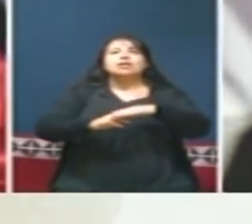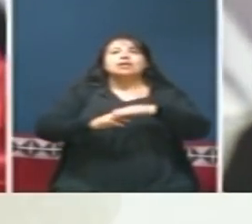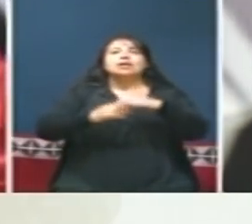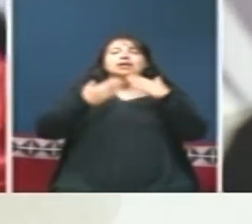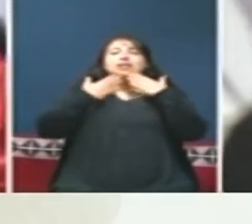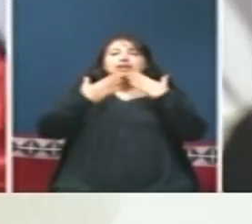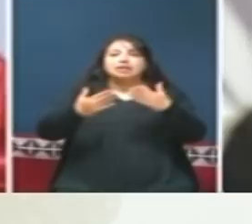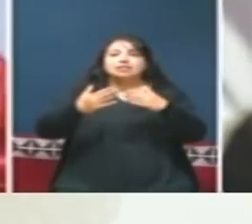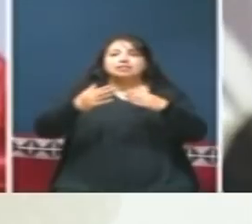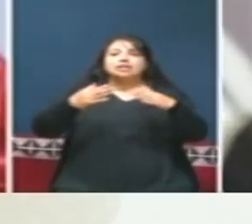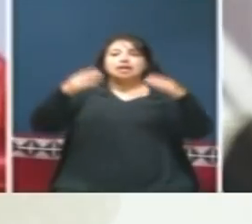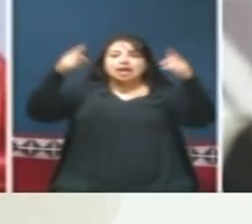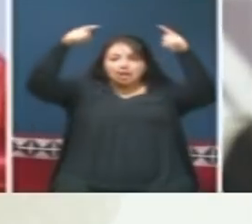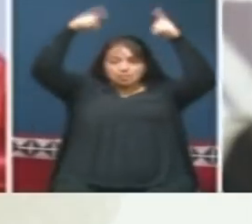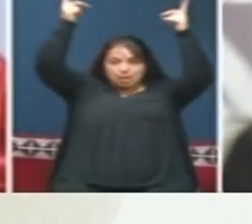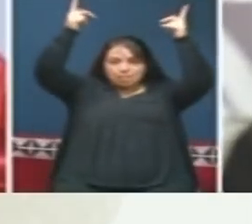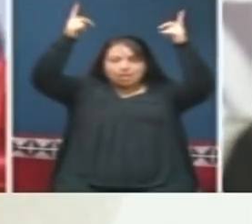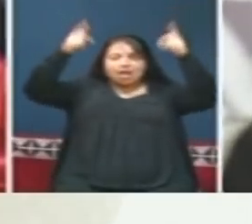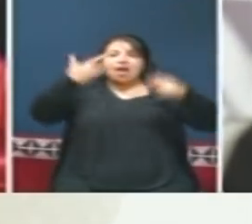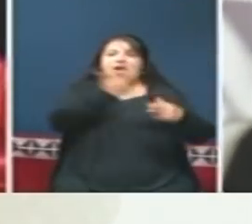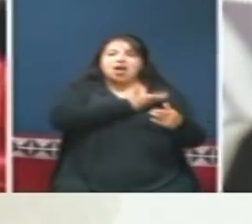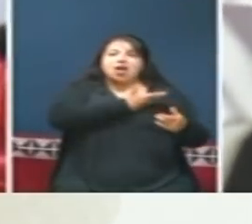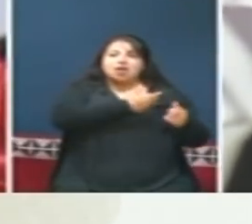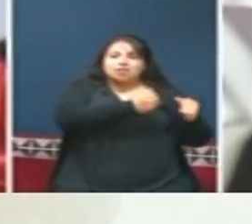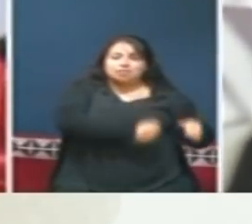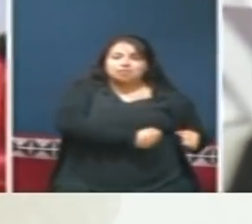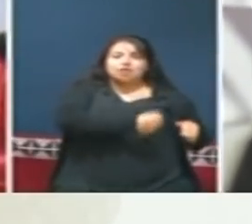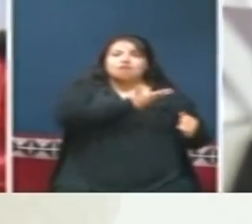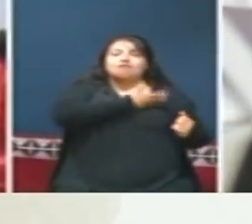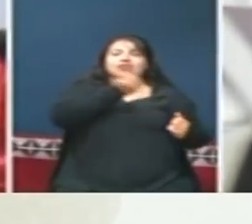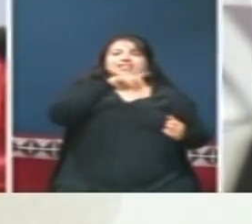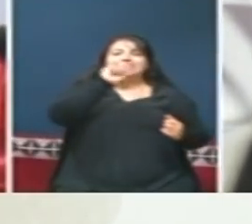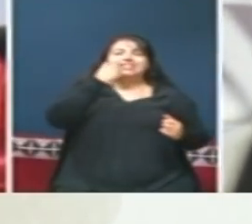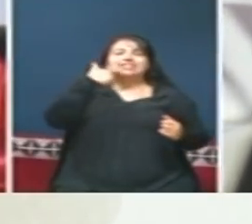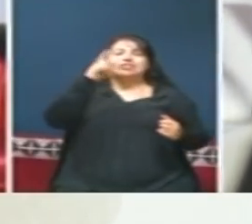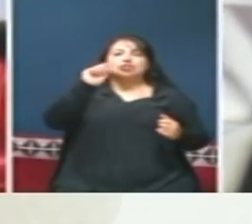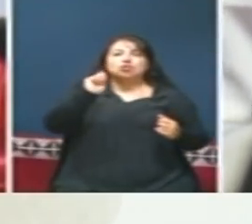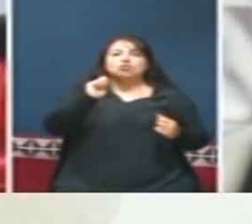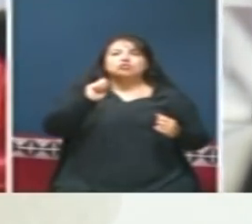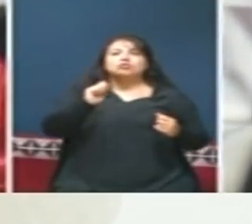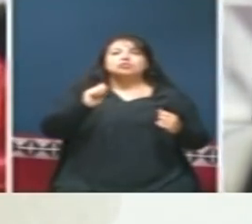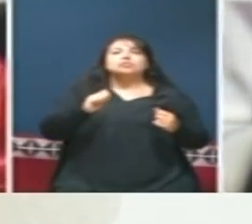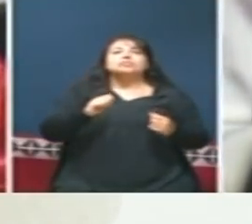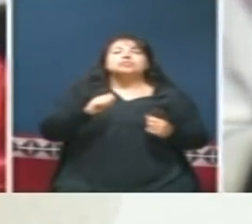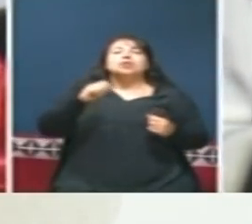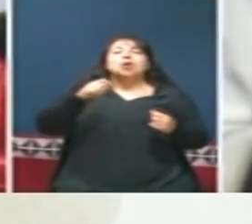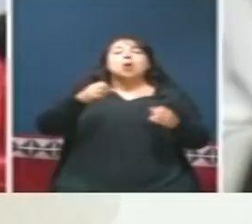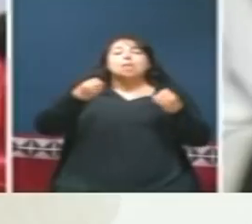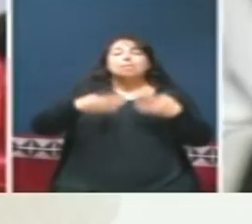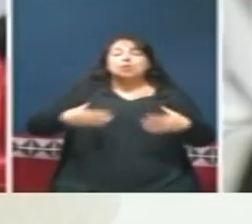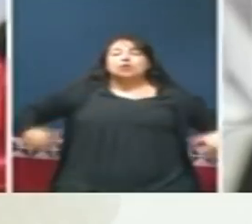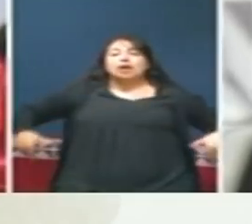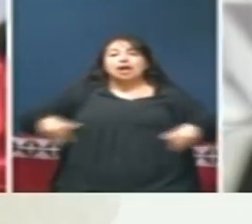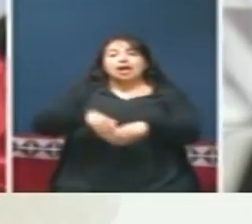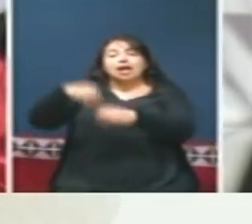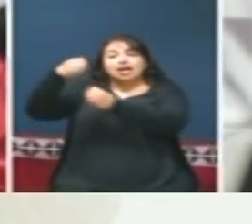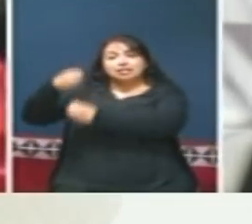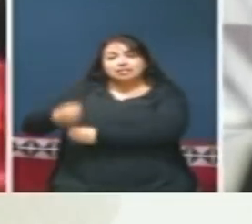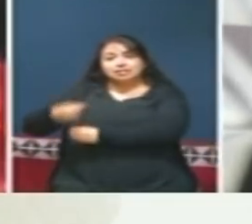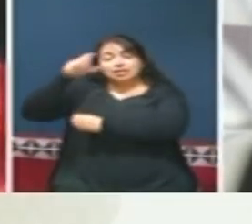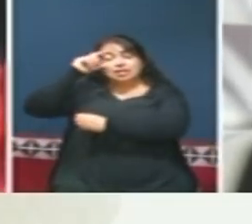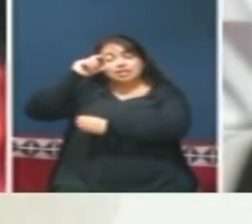la beatificación de Monseñor Angelelli y compañeros mártires que derramaron su